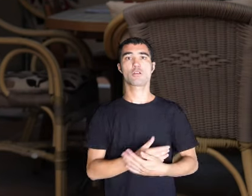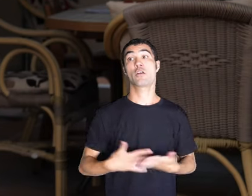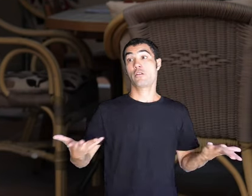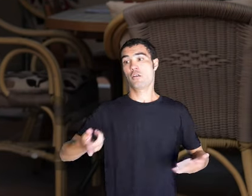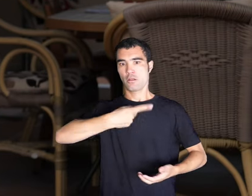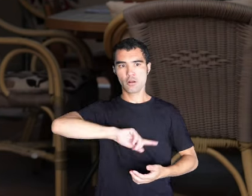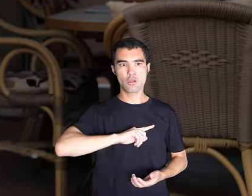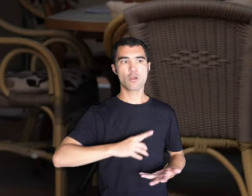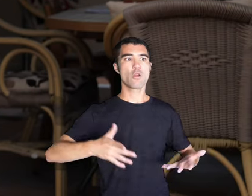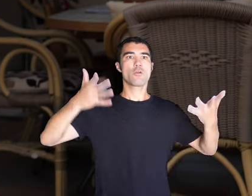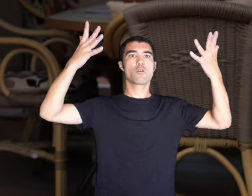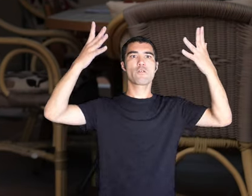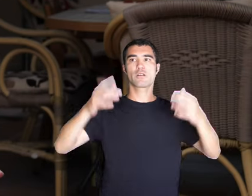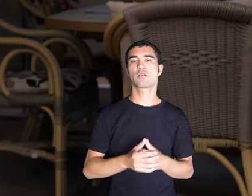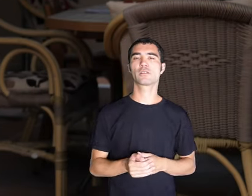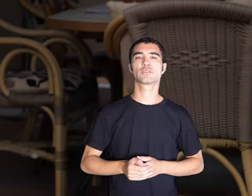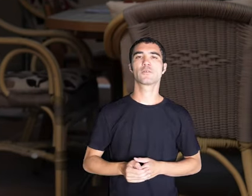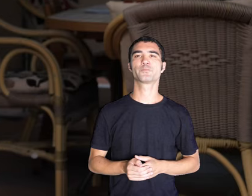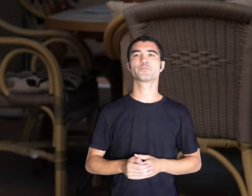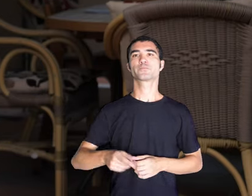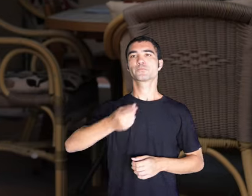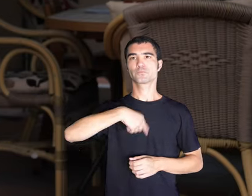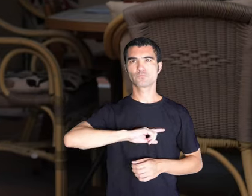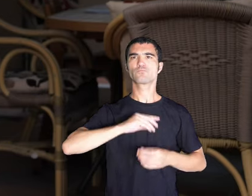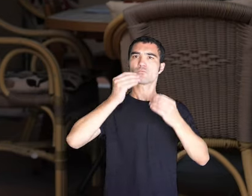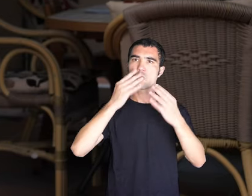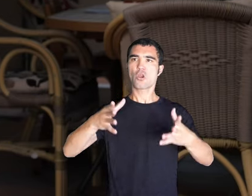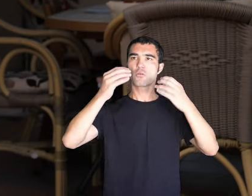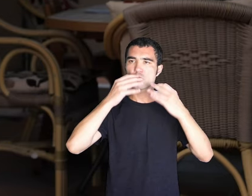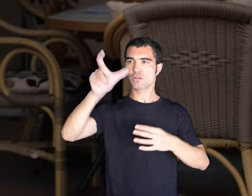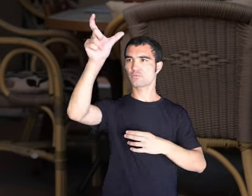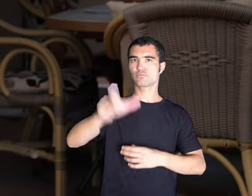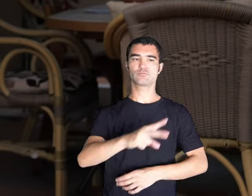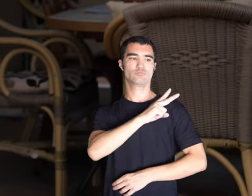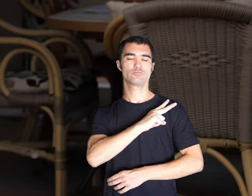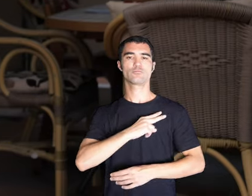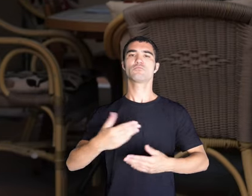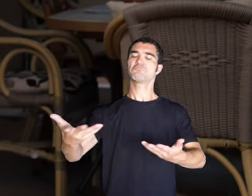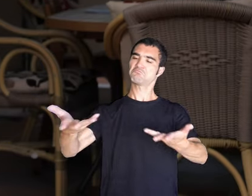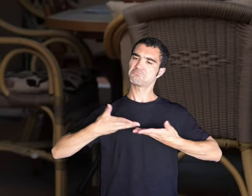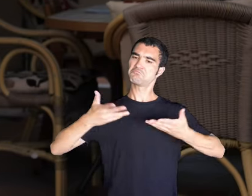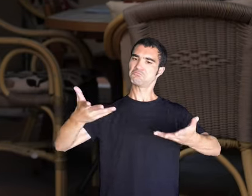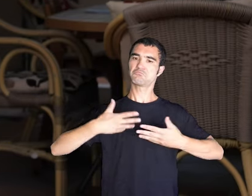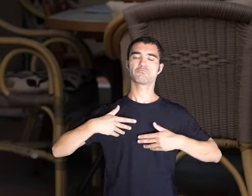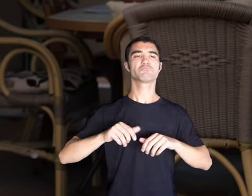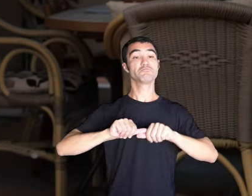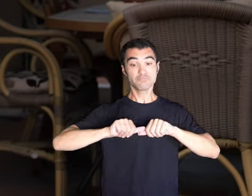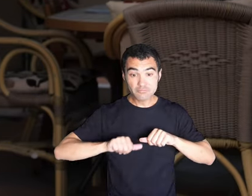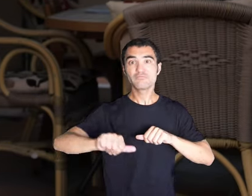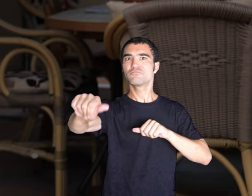don Cándido Conde ya está muy bien con nosotros y siempre después